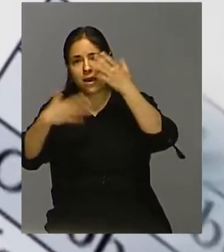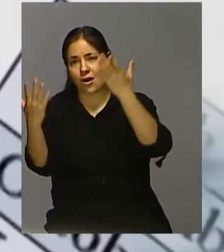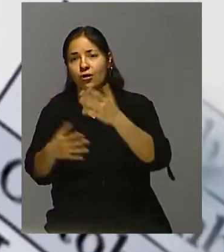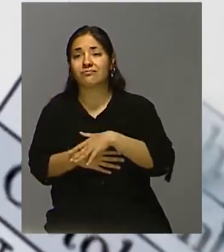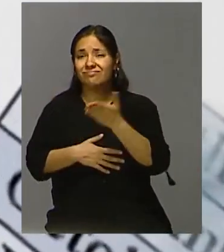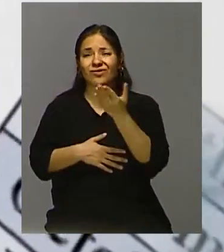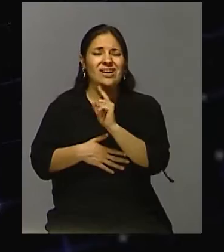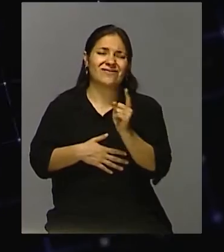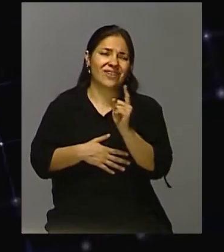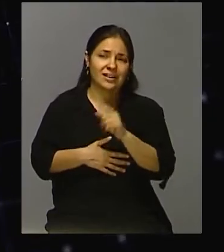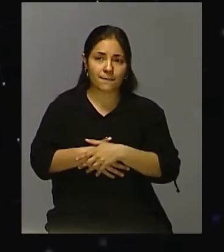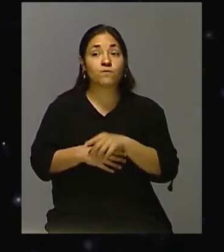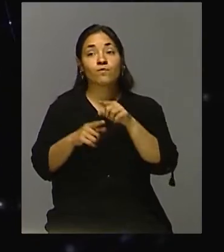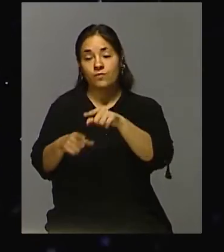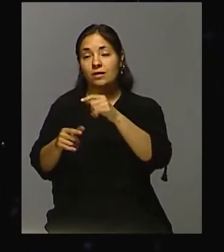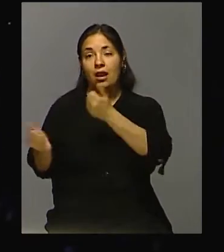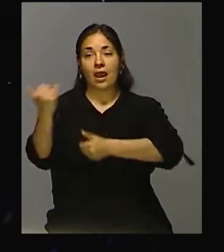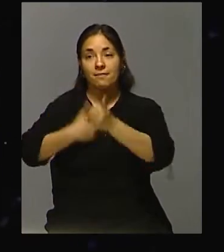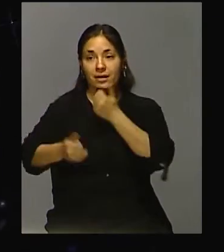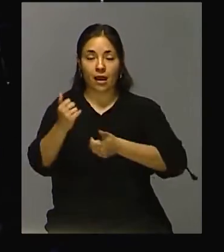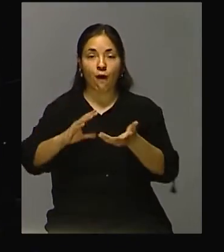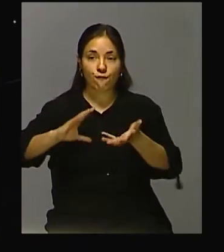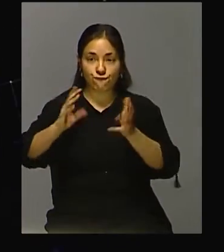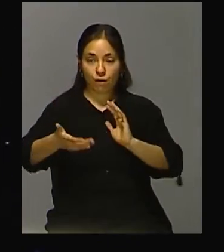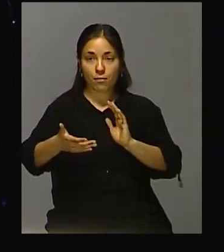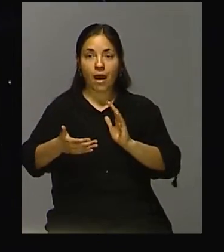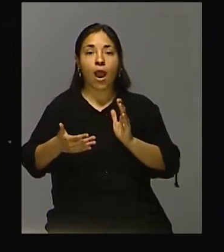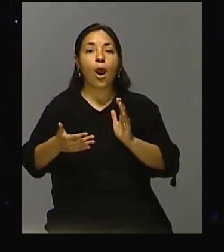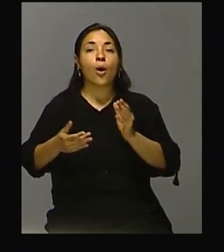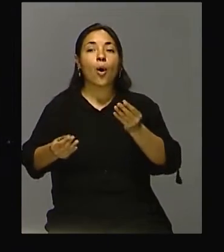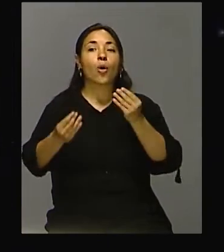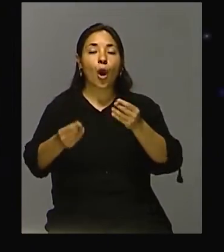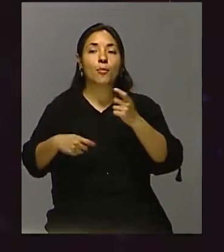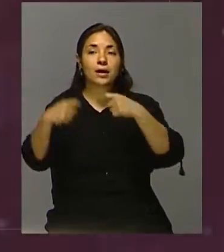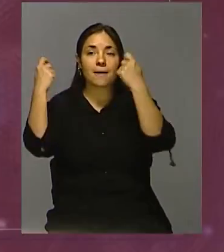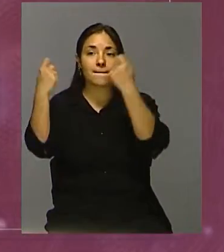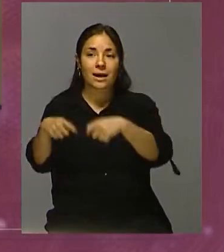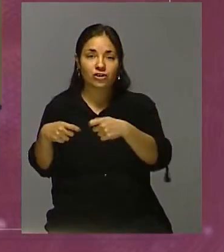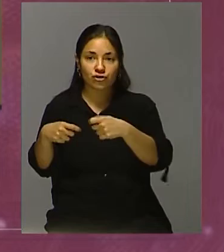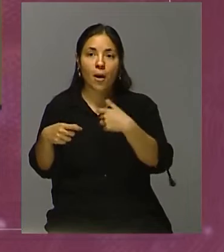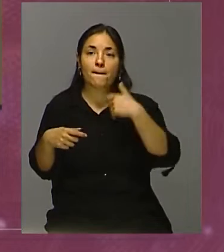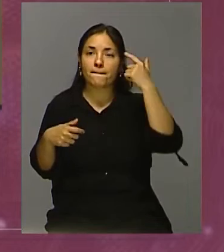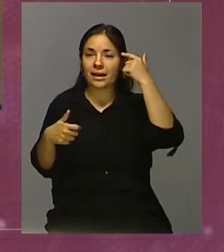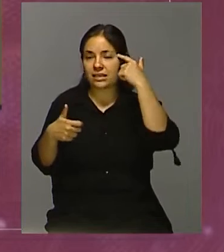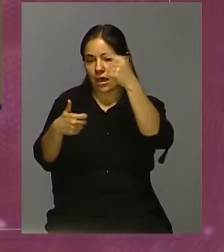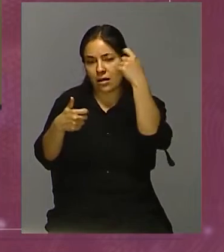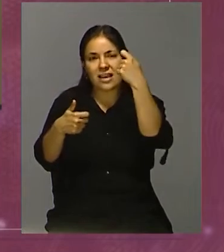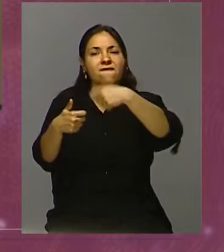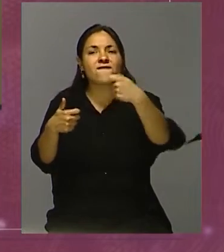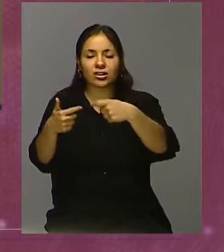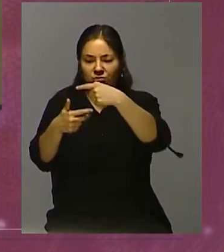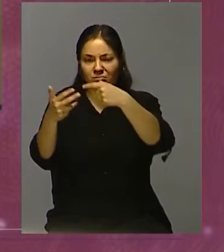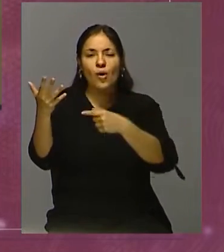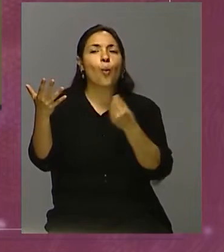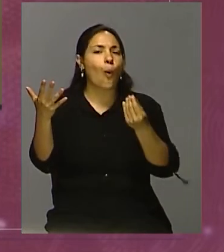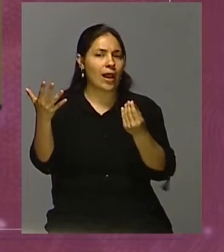plazo. Bueno, ahí nos metemos entonces. ¿Cuáles son las modalidades de inversión en las cuales podemos pensar? Básicamente